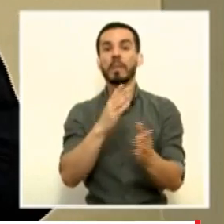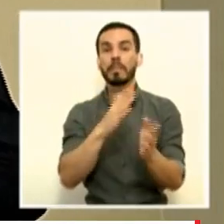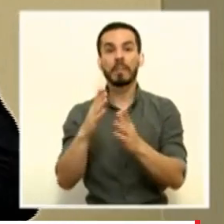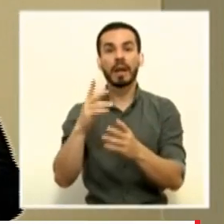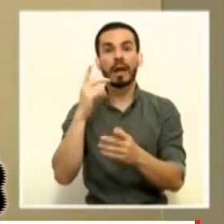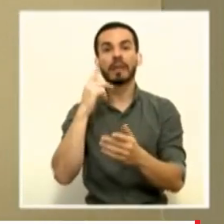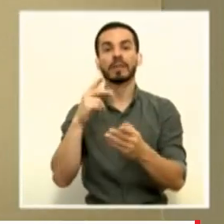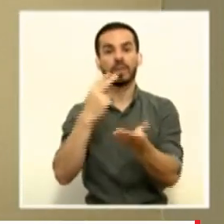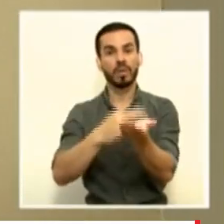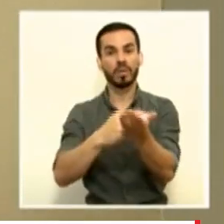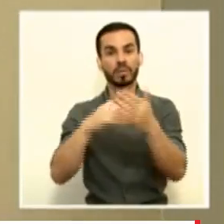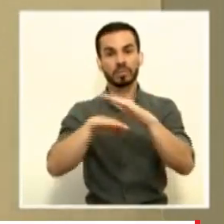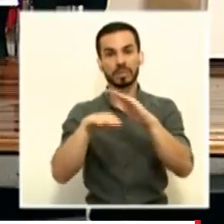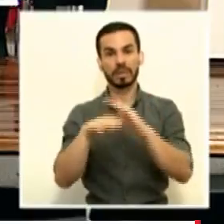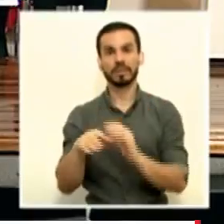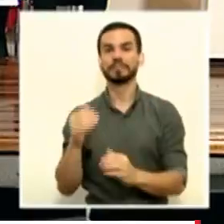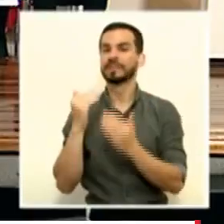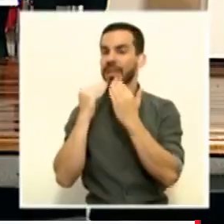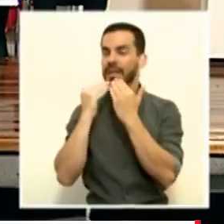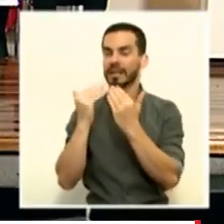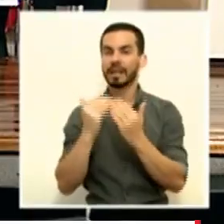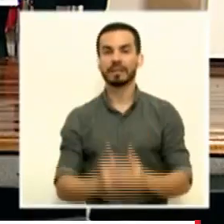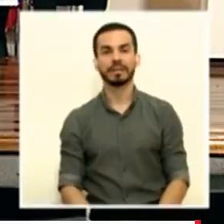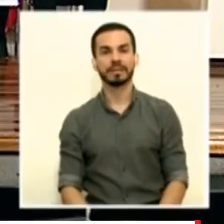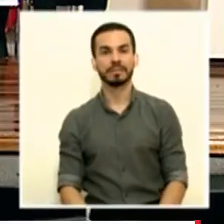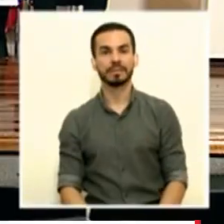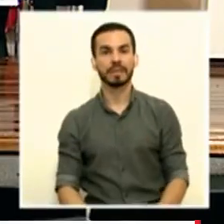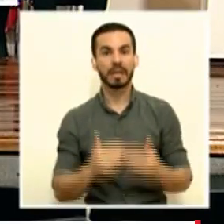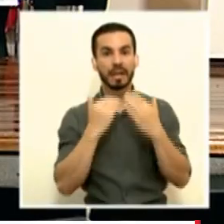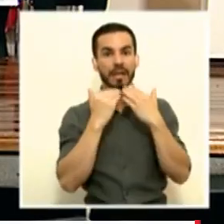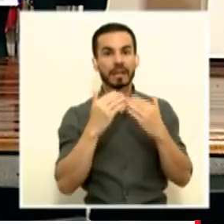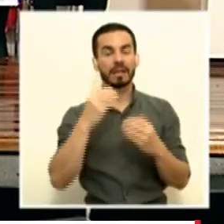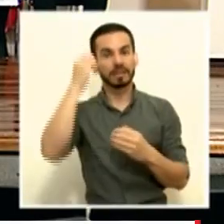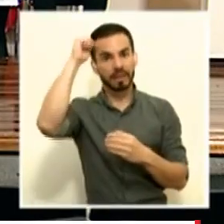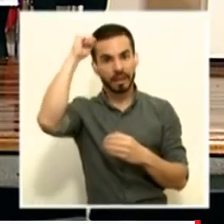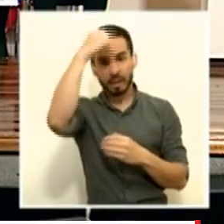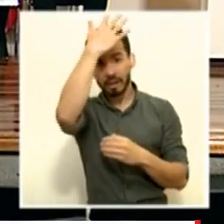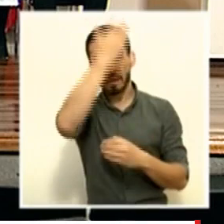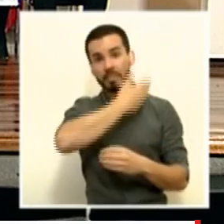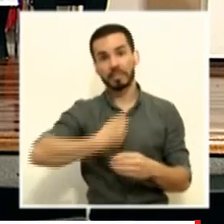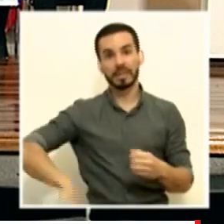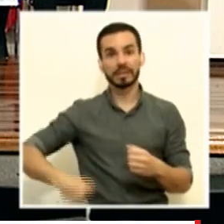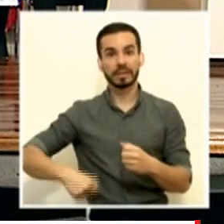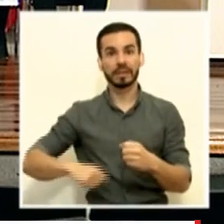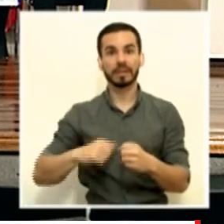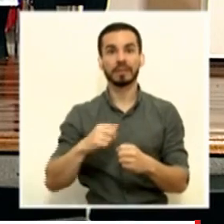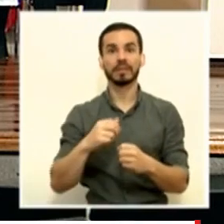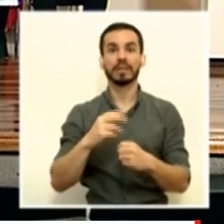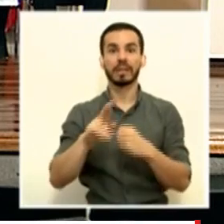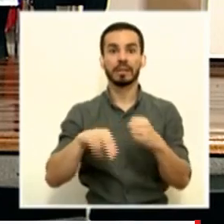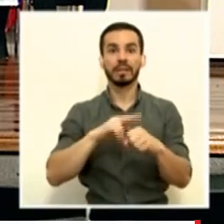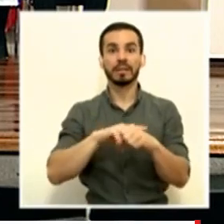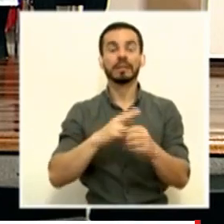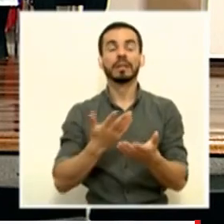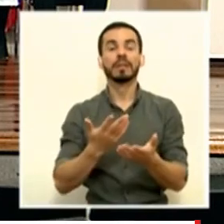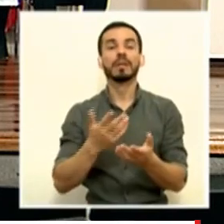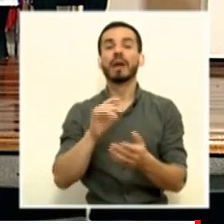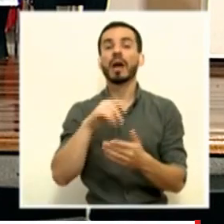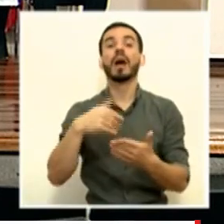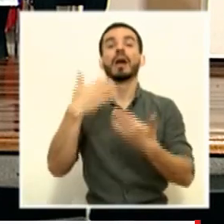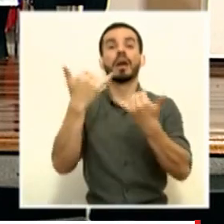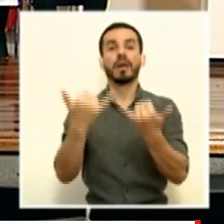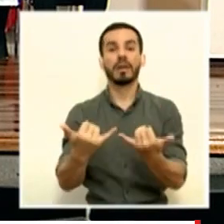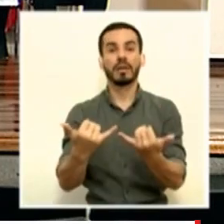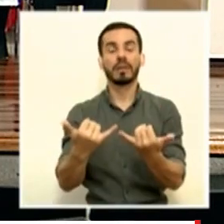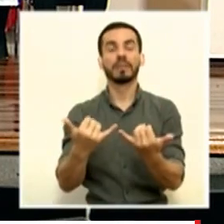hospitalización. Muchísimas gracias. Muchísimas gracias a don Carlos Alvarado, presidente de la República. A